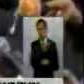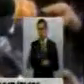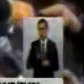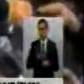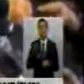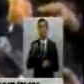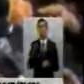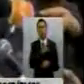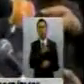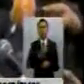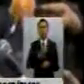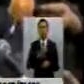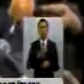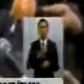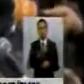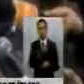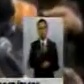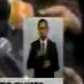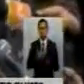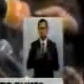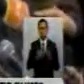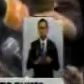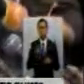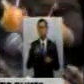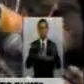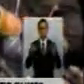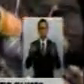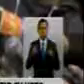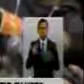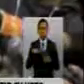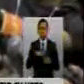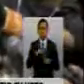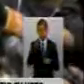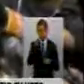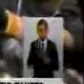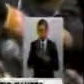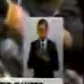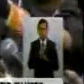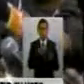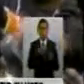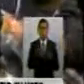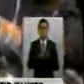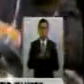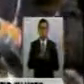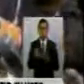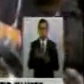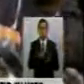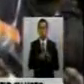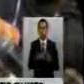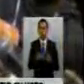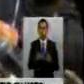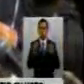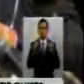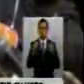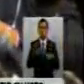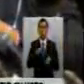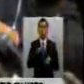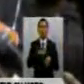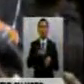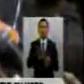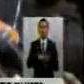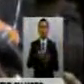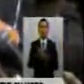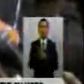a diputados o a senadores. Entonces, no nos hemos metido justamente por eso, para que se desarrolle como una